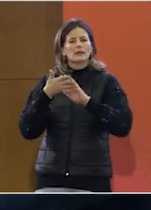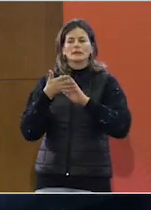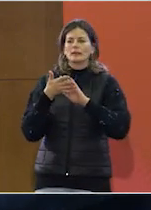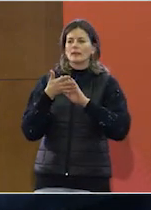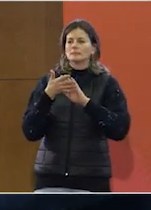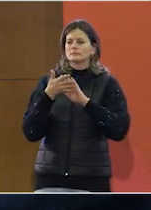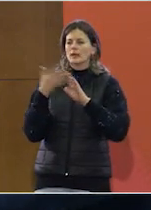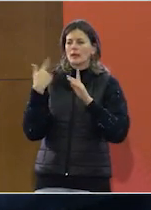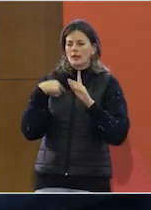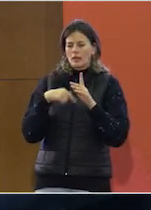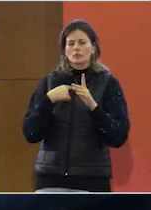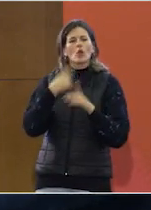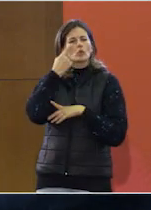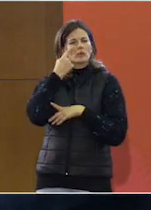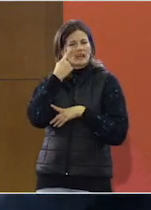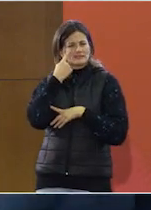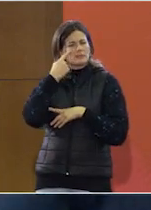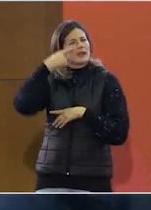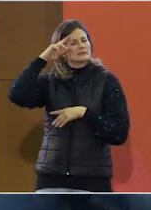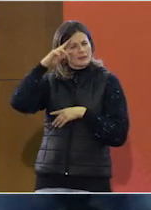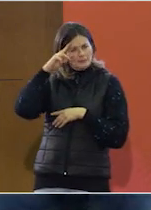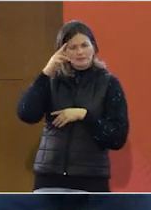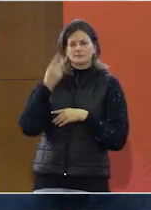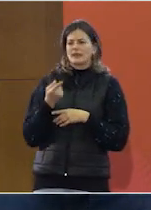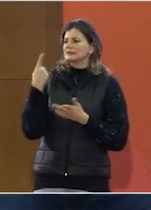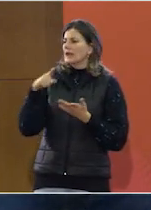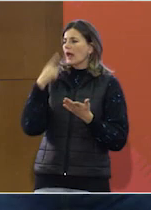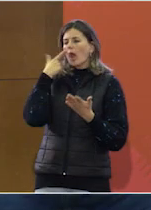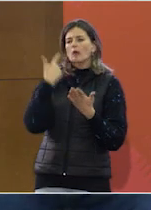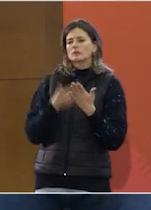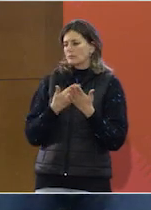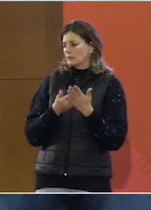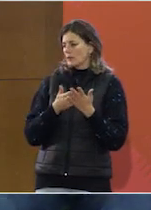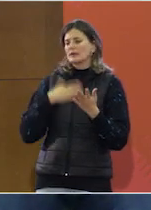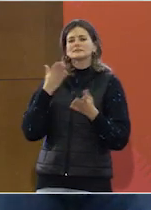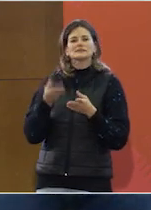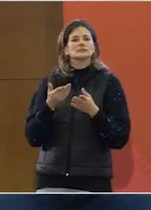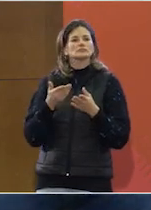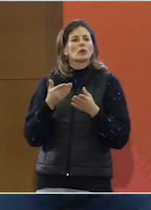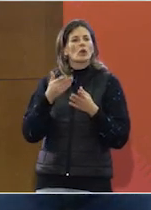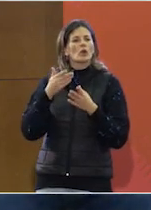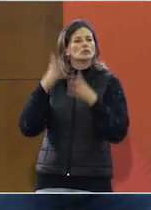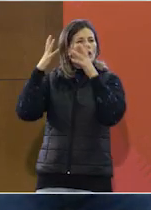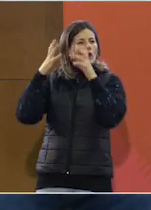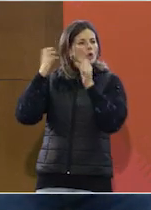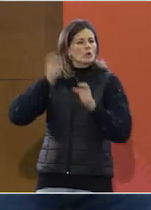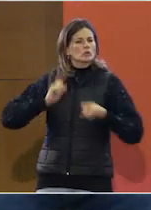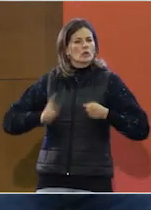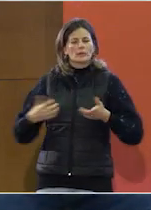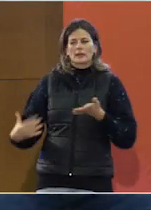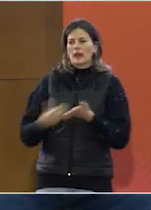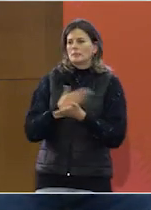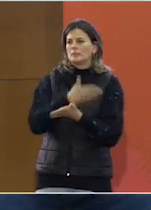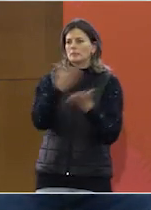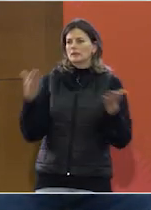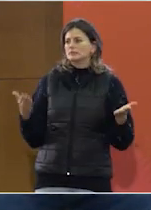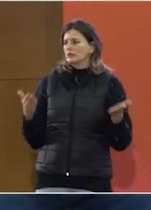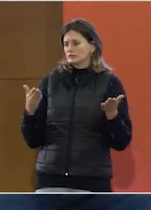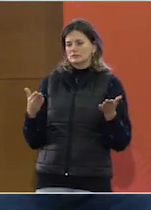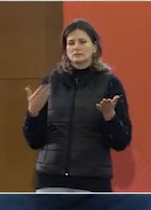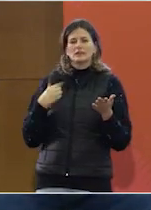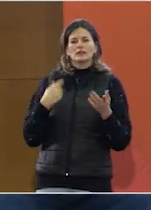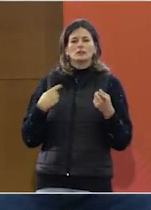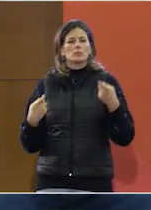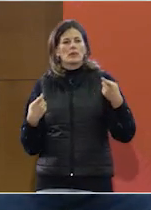background, con experiencia detrás. Hay una prueba de que se puede gobernar para todos los ciudadanos sin gobernar para una